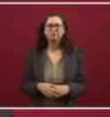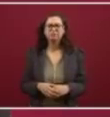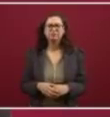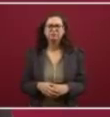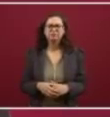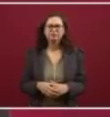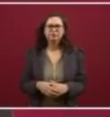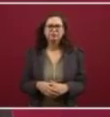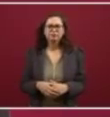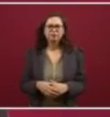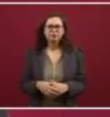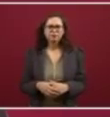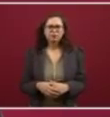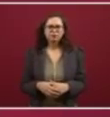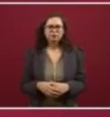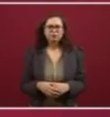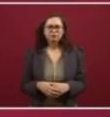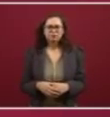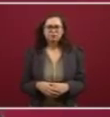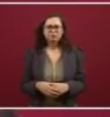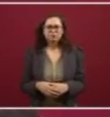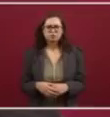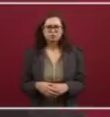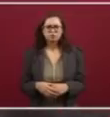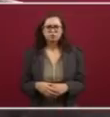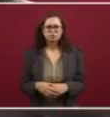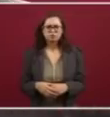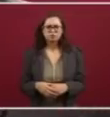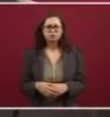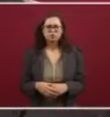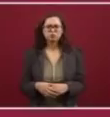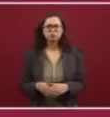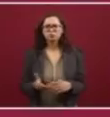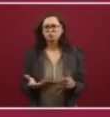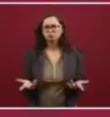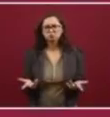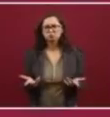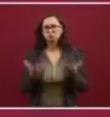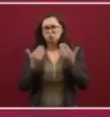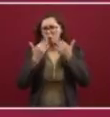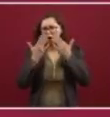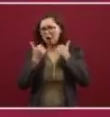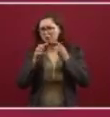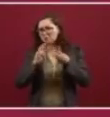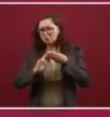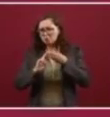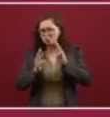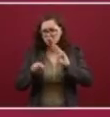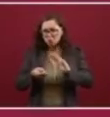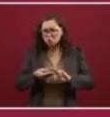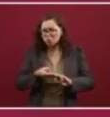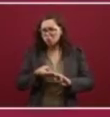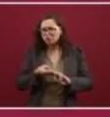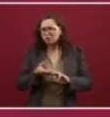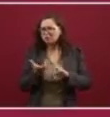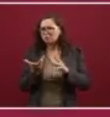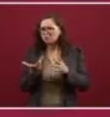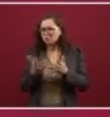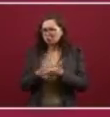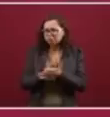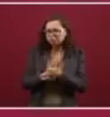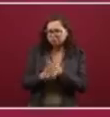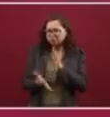Entonces, no existe ya motivo para que se dé ese